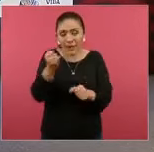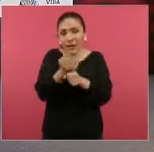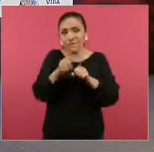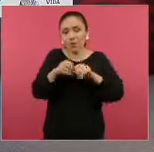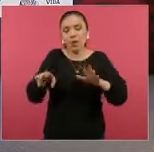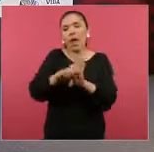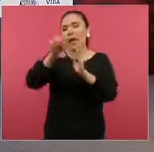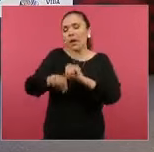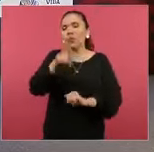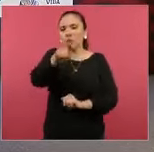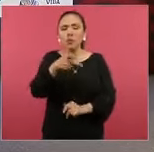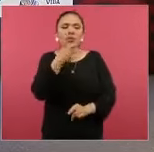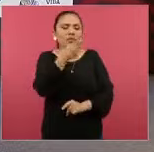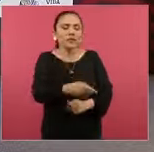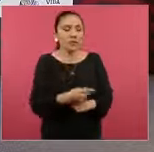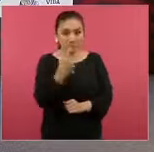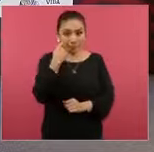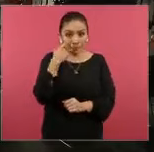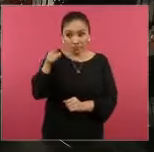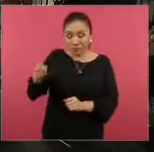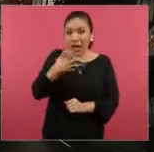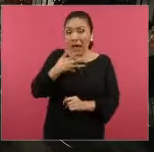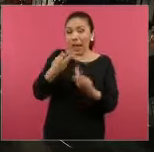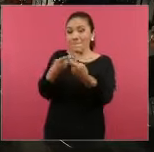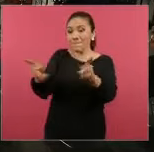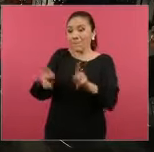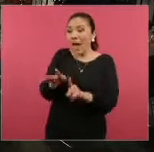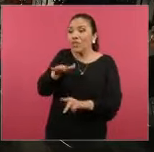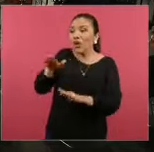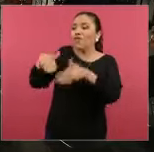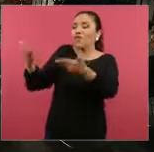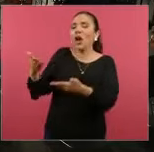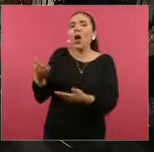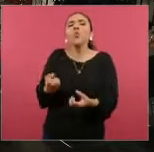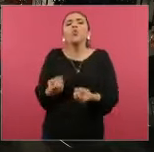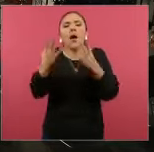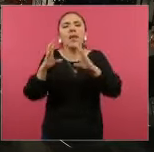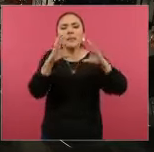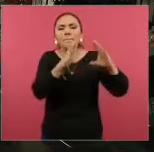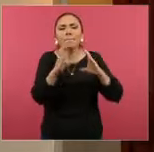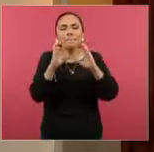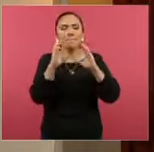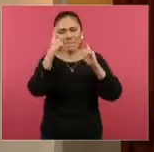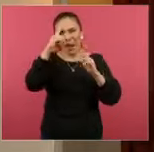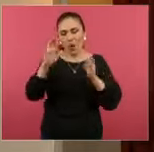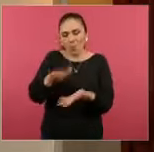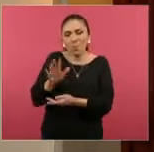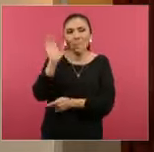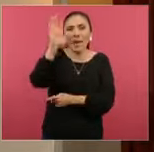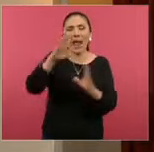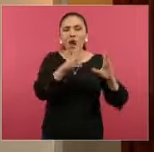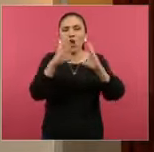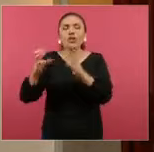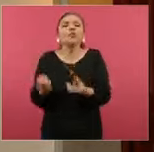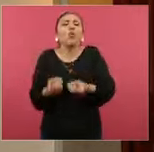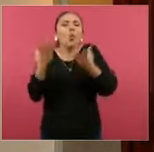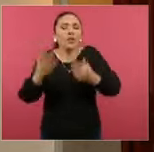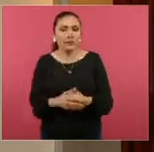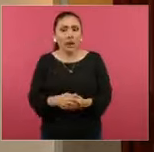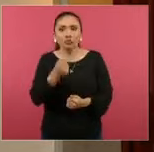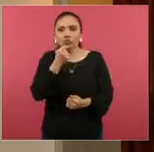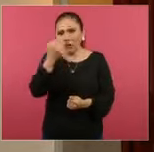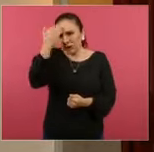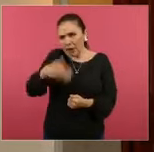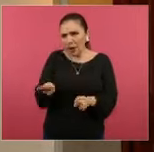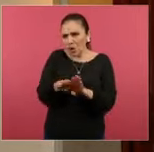que les decimos cuántas pelotas hay en el patio escolar, el niño empieza a organizar información. Tal vez no la pueda demostrar gráficamente, pero ya la